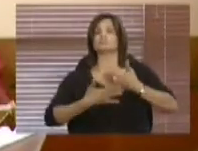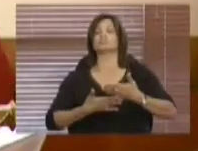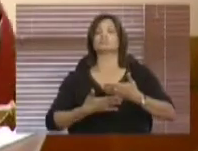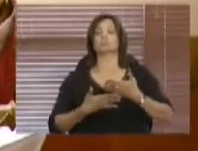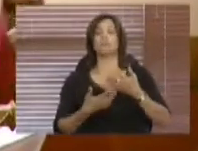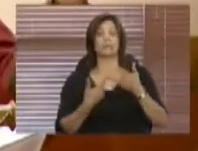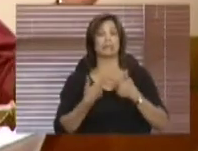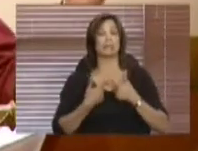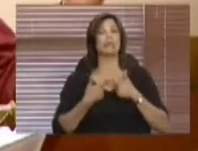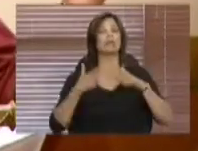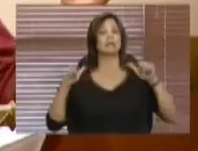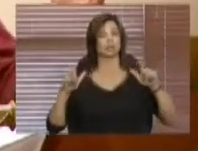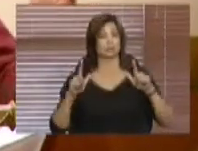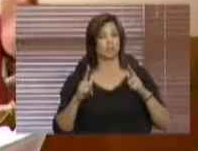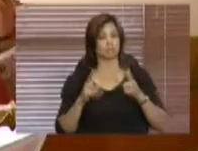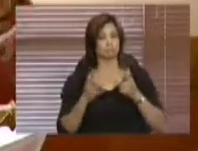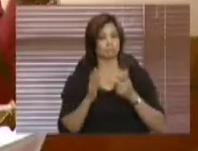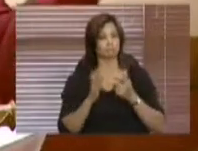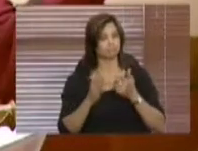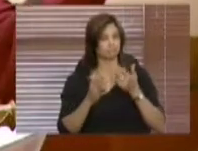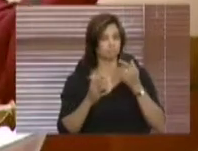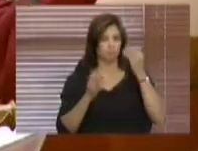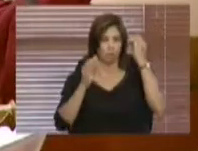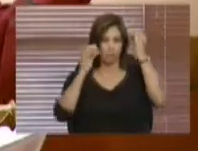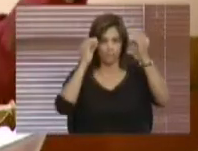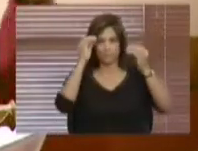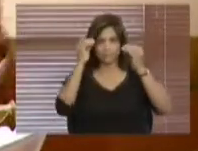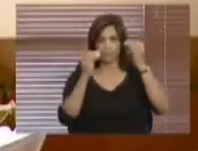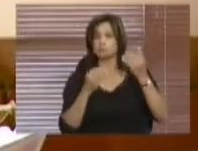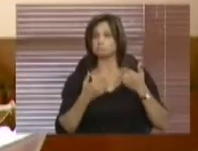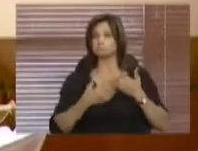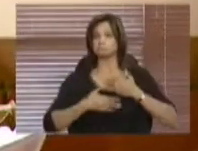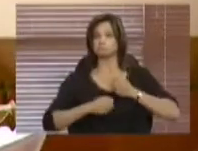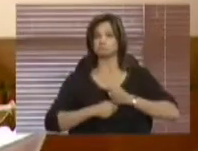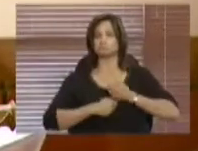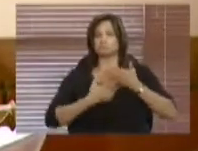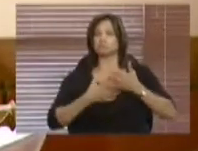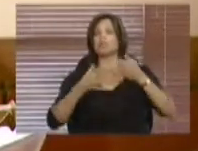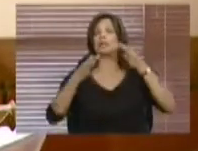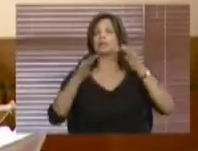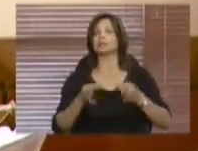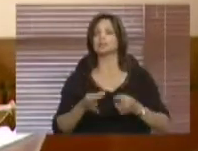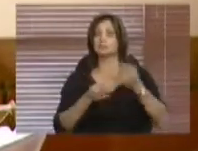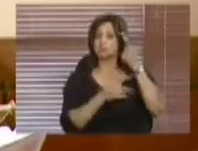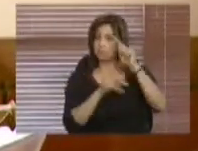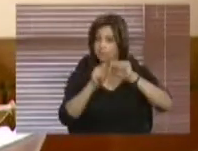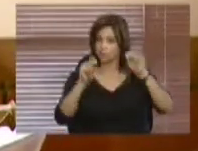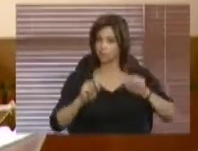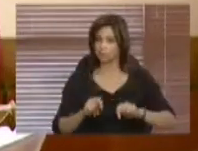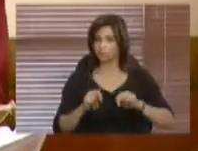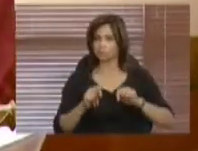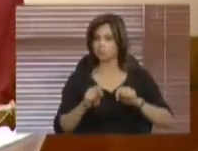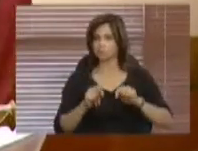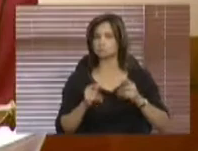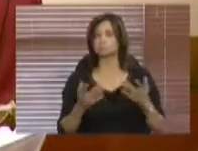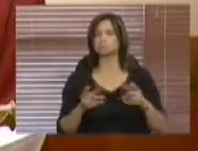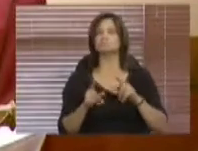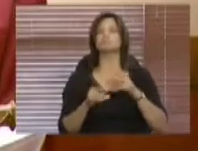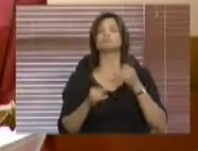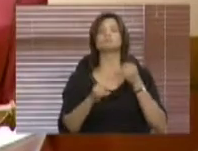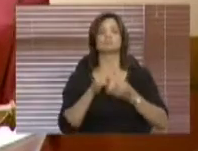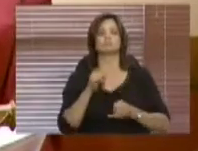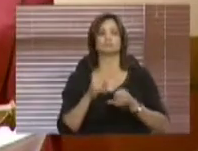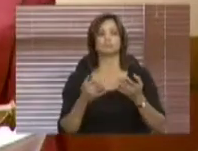y libertad de votación que se expresa plenamente en las decisiones del tribunal. Al